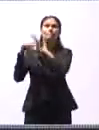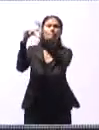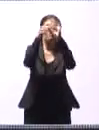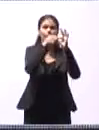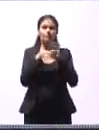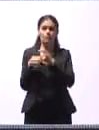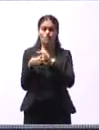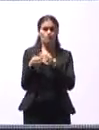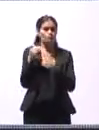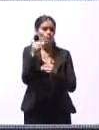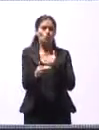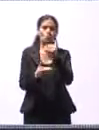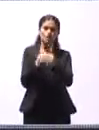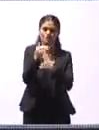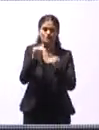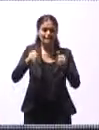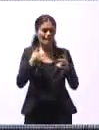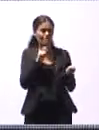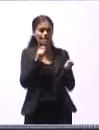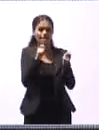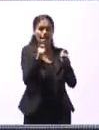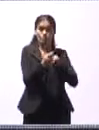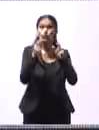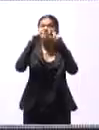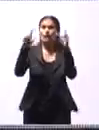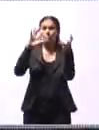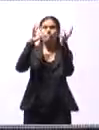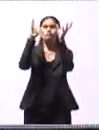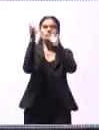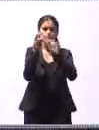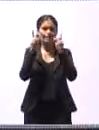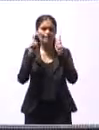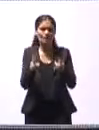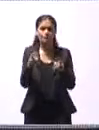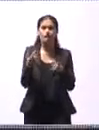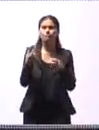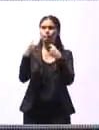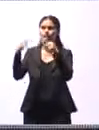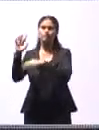integración, venga con agendas renovadas en cambio climático y biodiversidad y finalmente